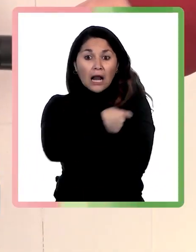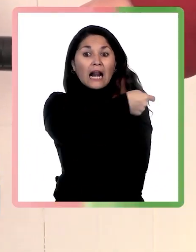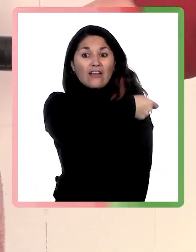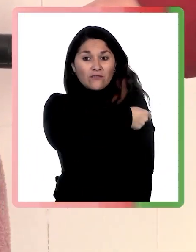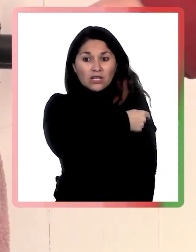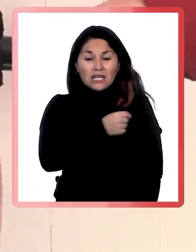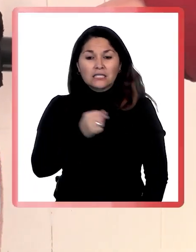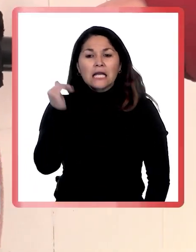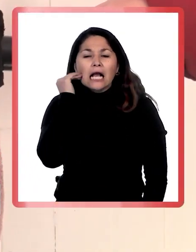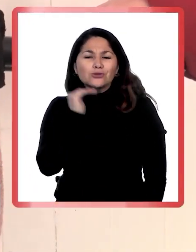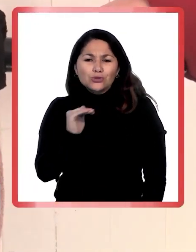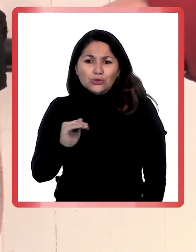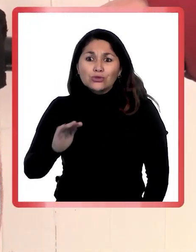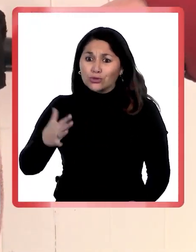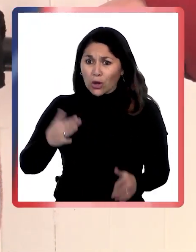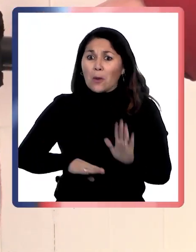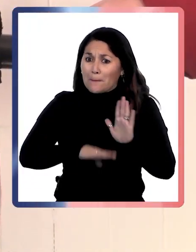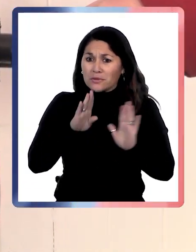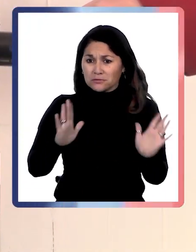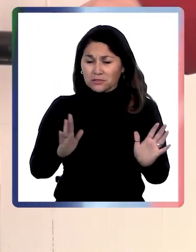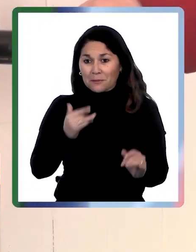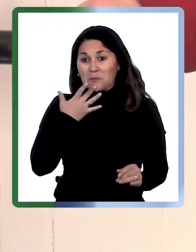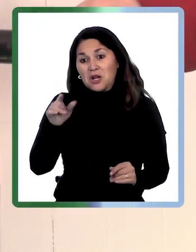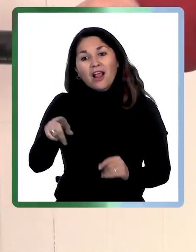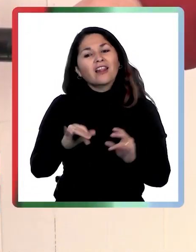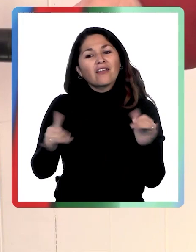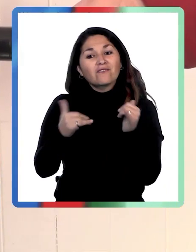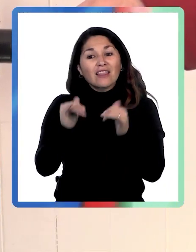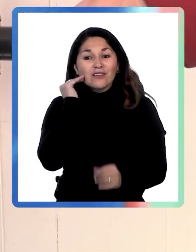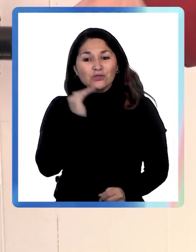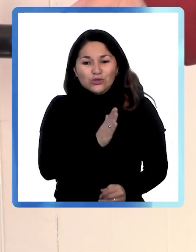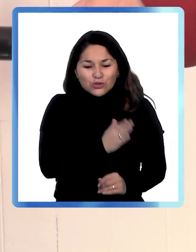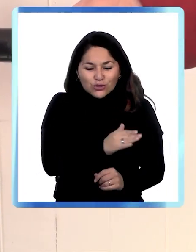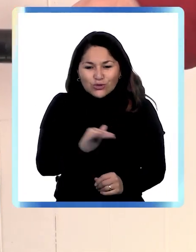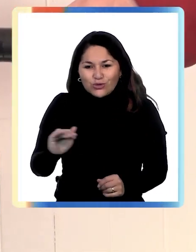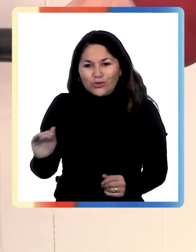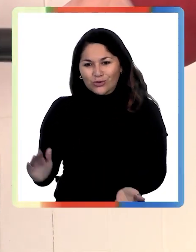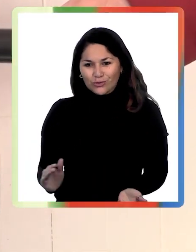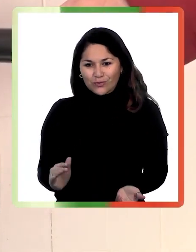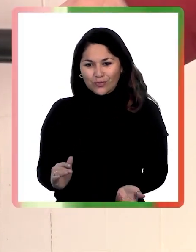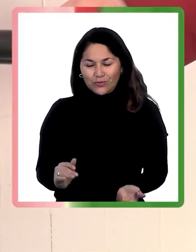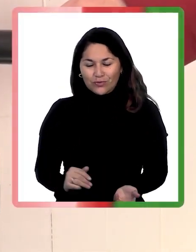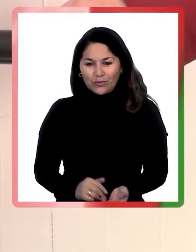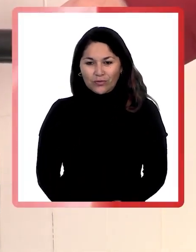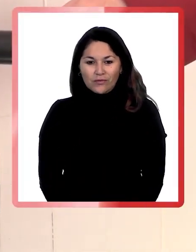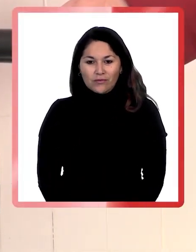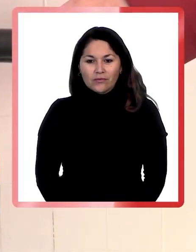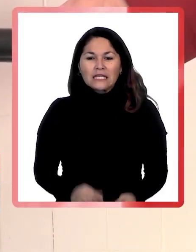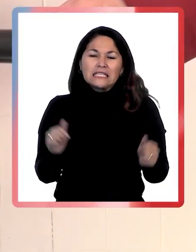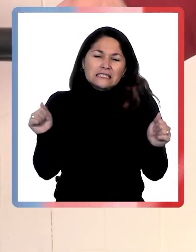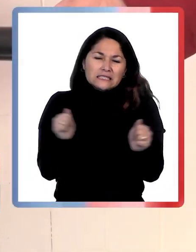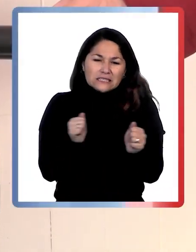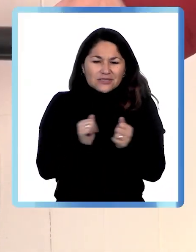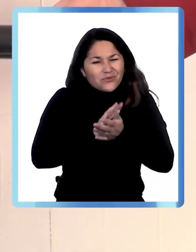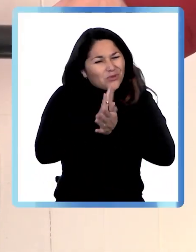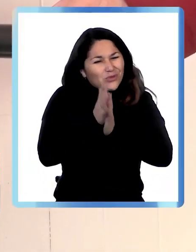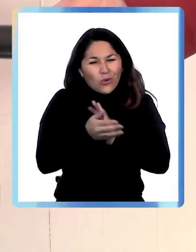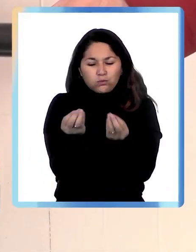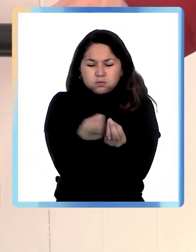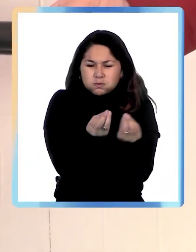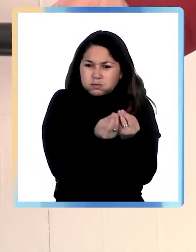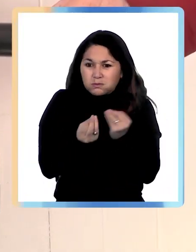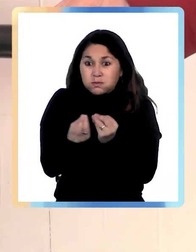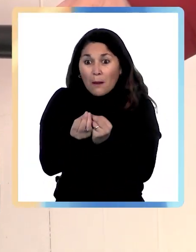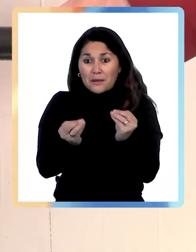influencia a él sobre todo porque es muy importante Ya que va al jardín y es muy en este tiempo el frío todo se